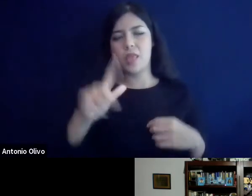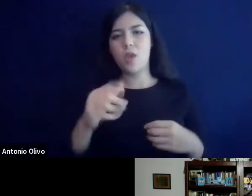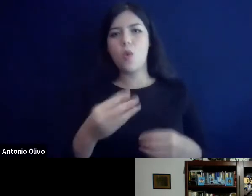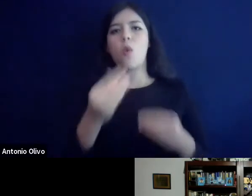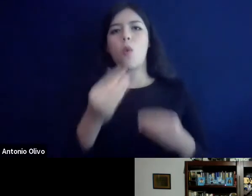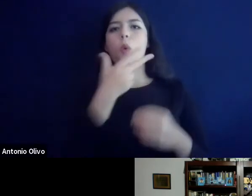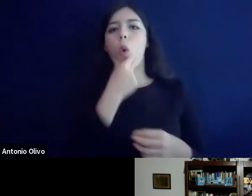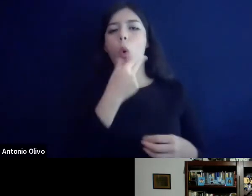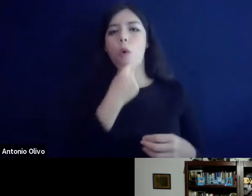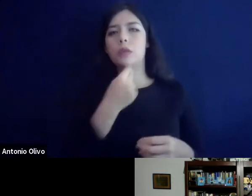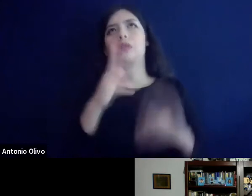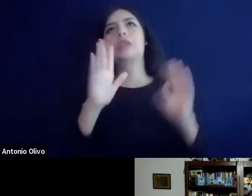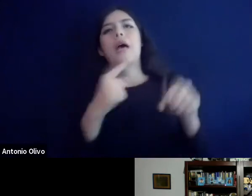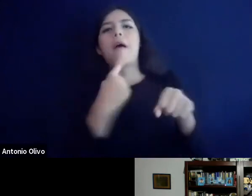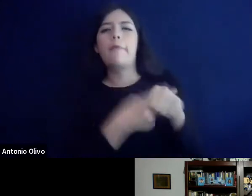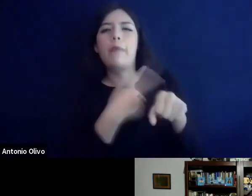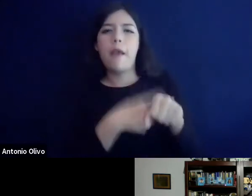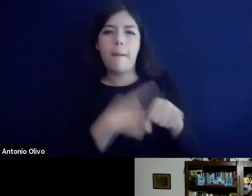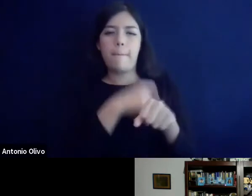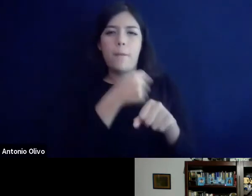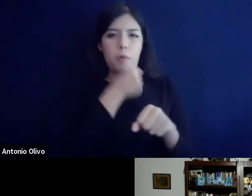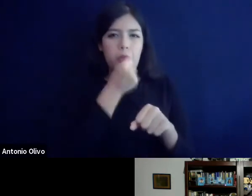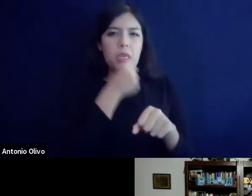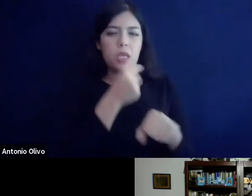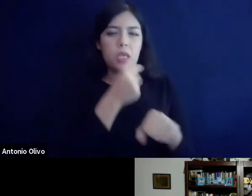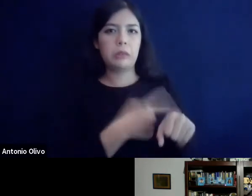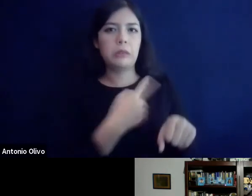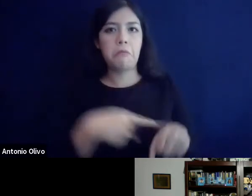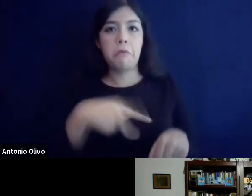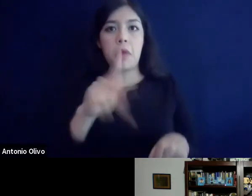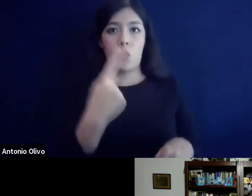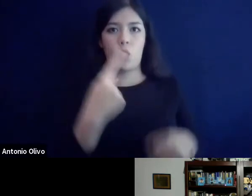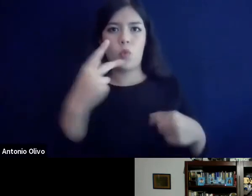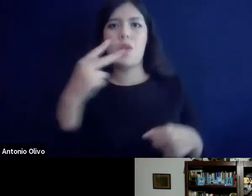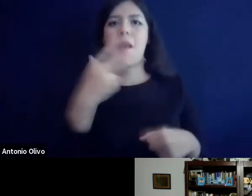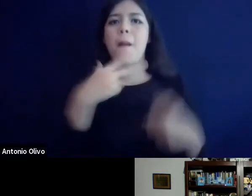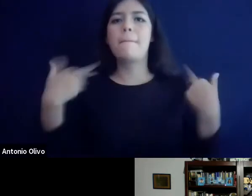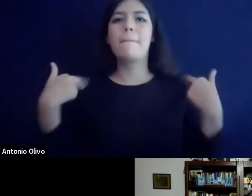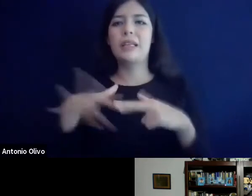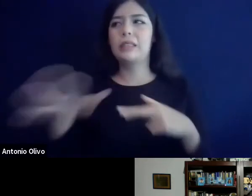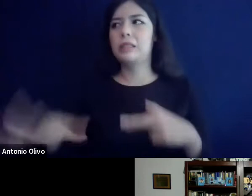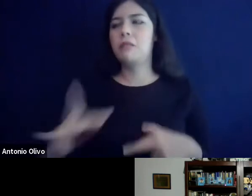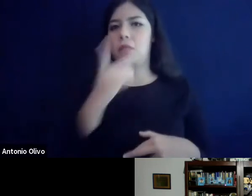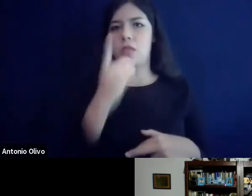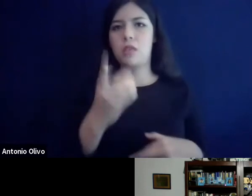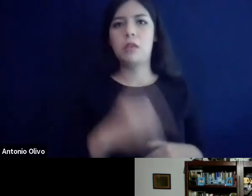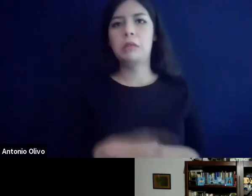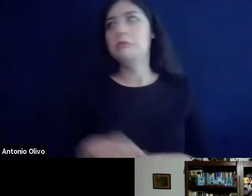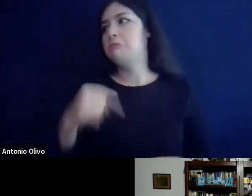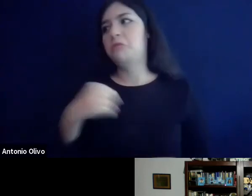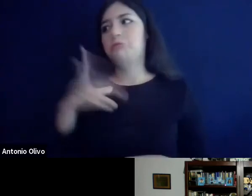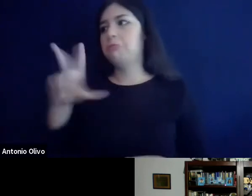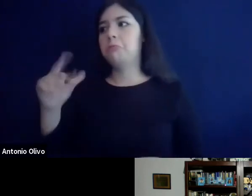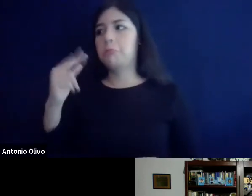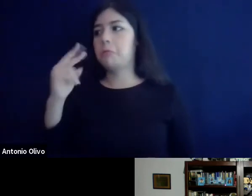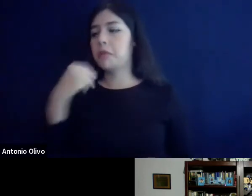estaba enfermo, que no querían verlo ni en una silla de ruedas, ni querían verlo como débil, ¿no? Entonces,